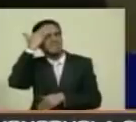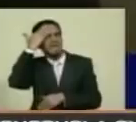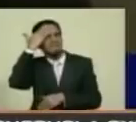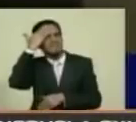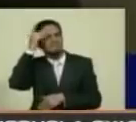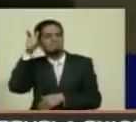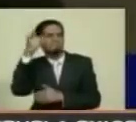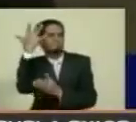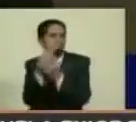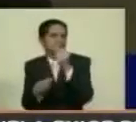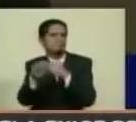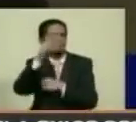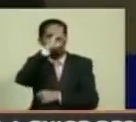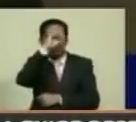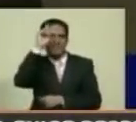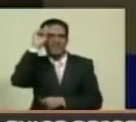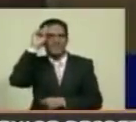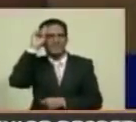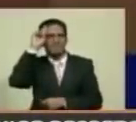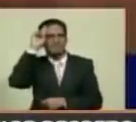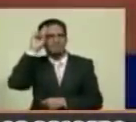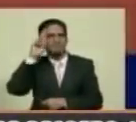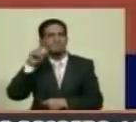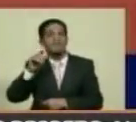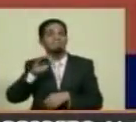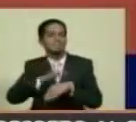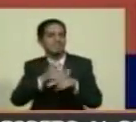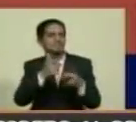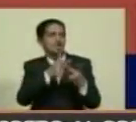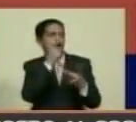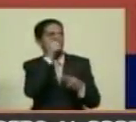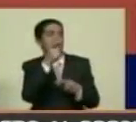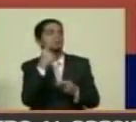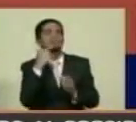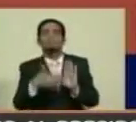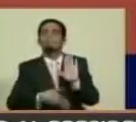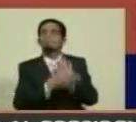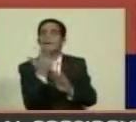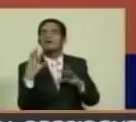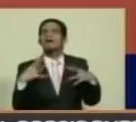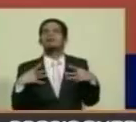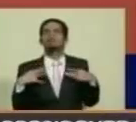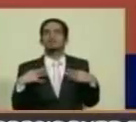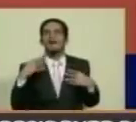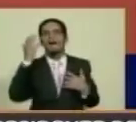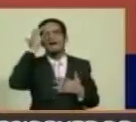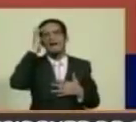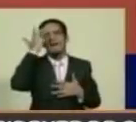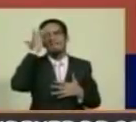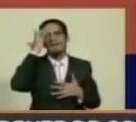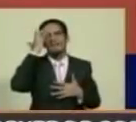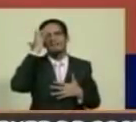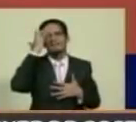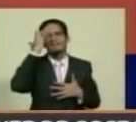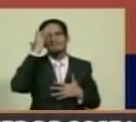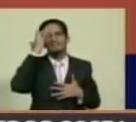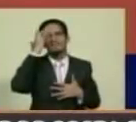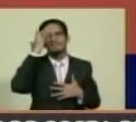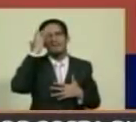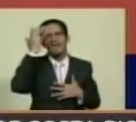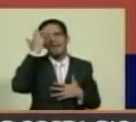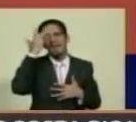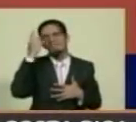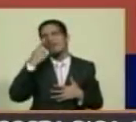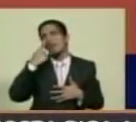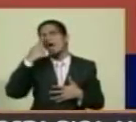Madrid. Por eso fue que Borges dijo, me voy de vacaciones a este carnaval, el carnaval del año que acaba del año